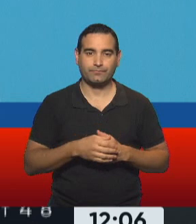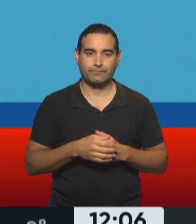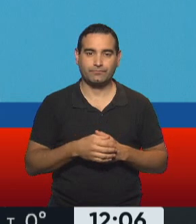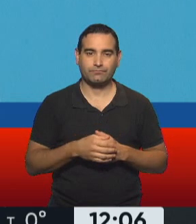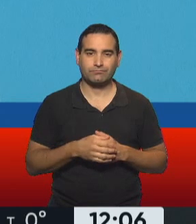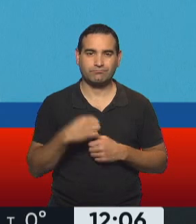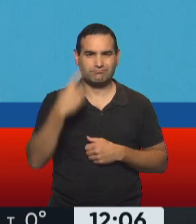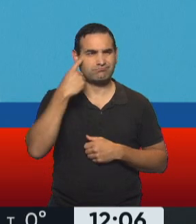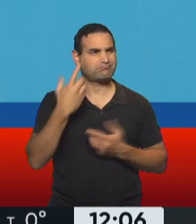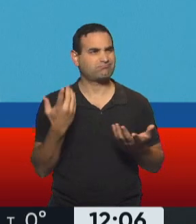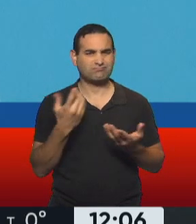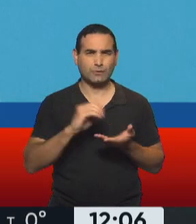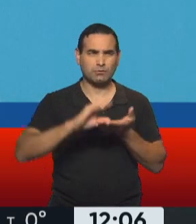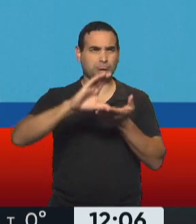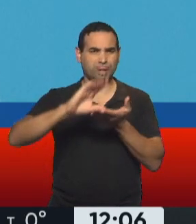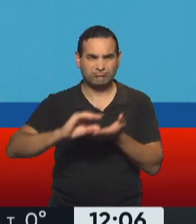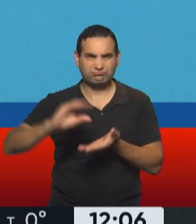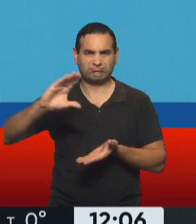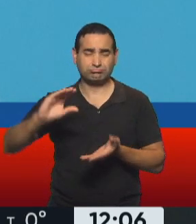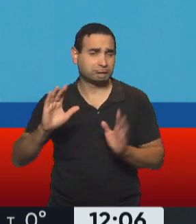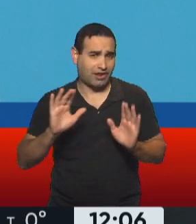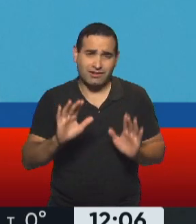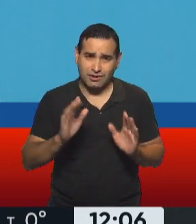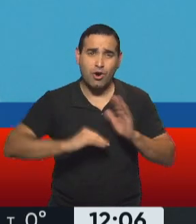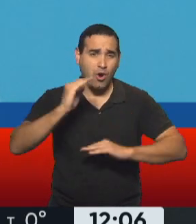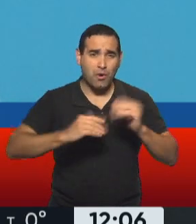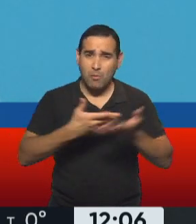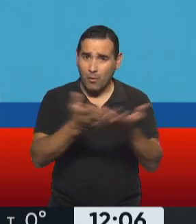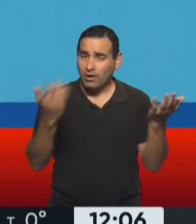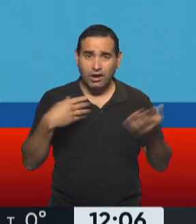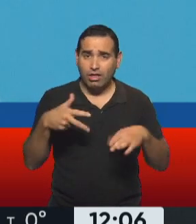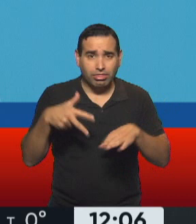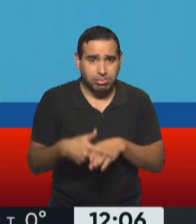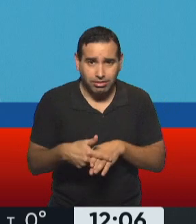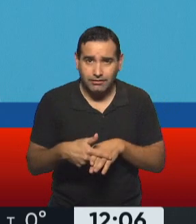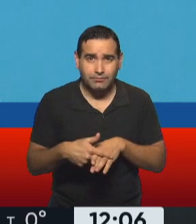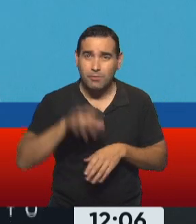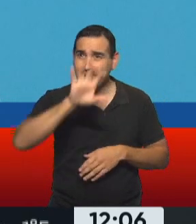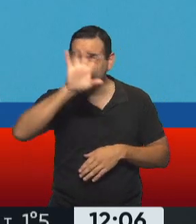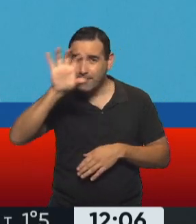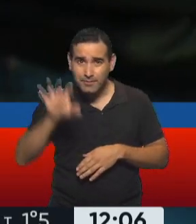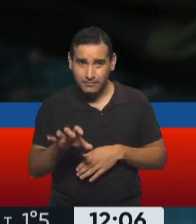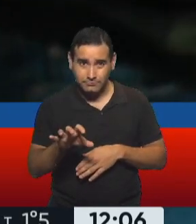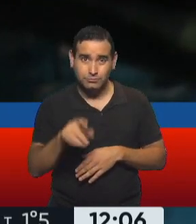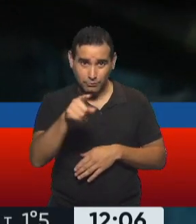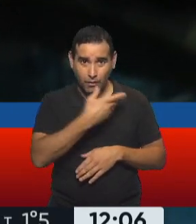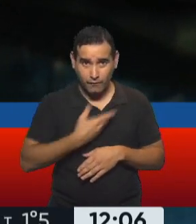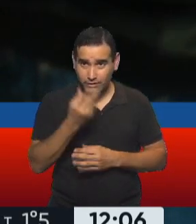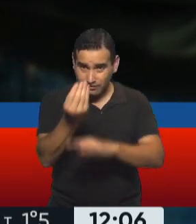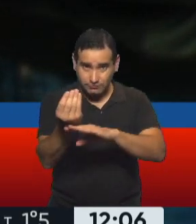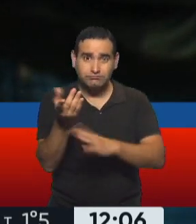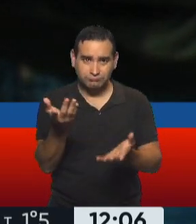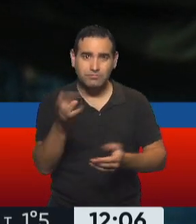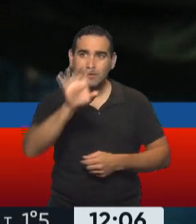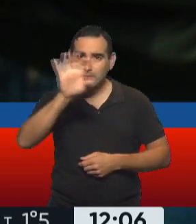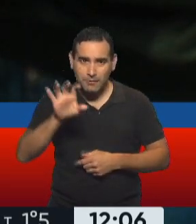Esto que parece aritmético, no lo es. Estas son las obras que se dejaron de hacer en todas las provincias que ustedes gobiernan. Estos